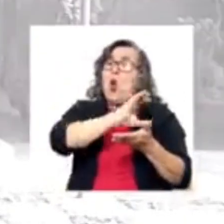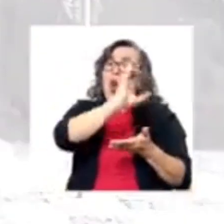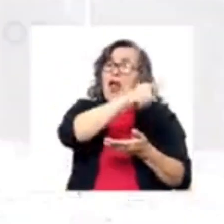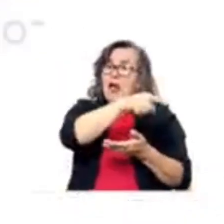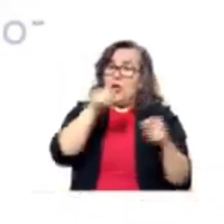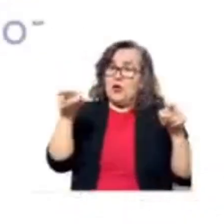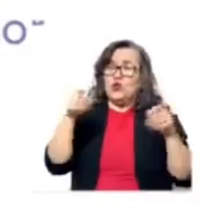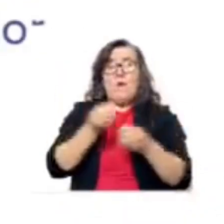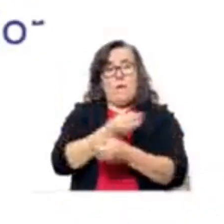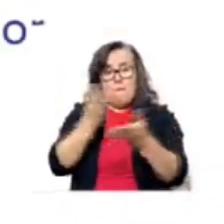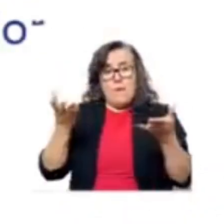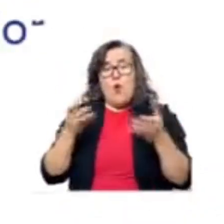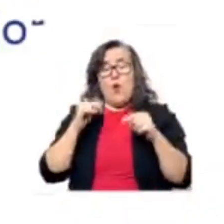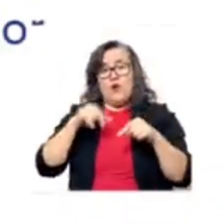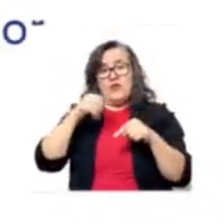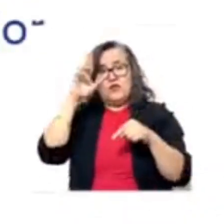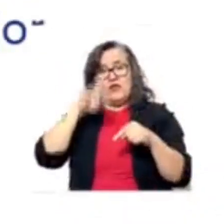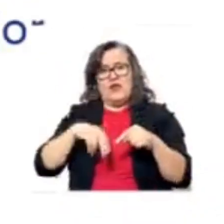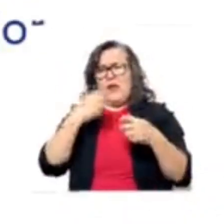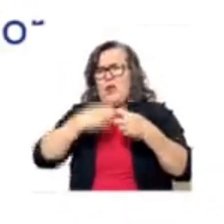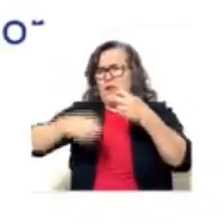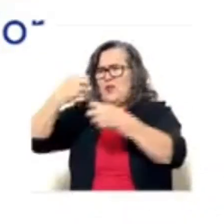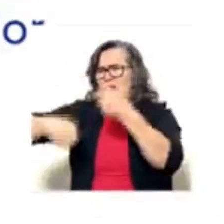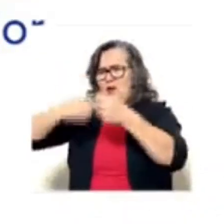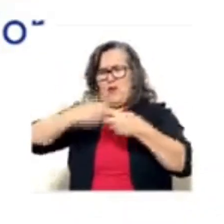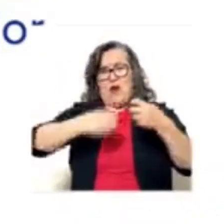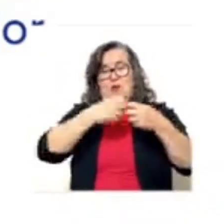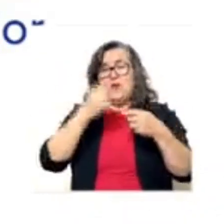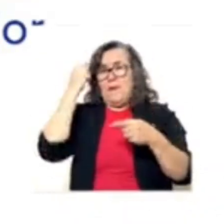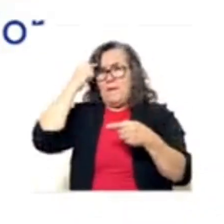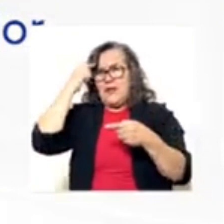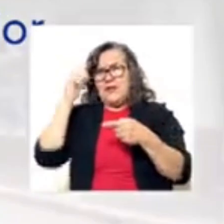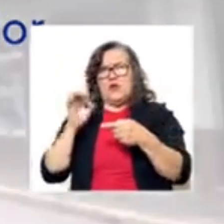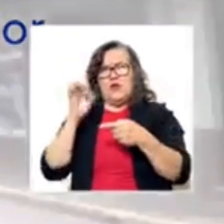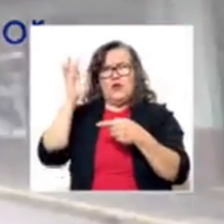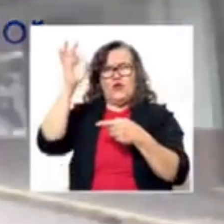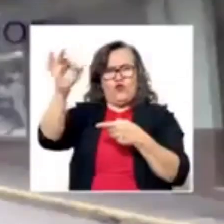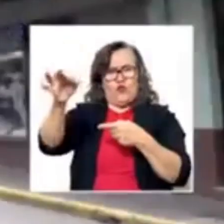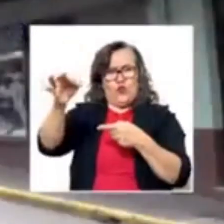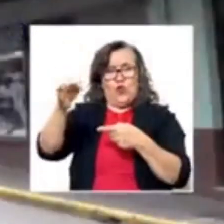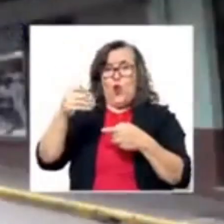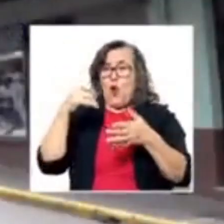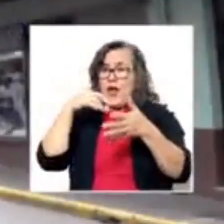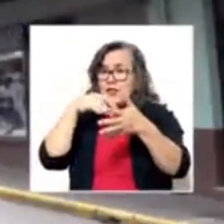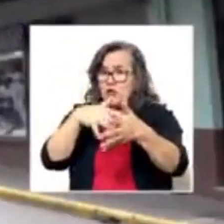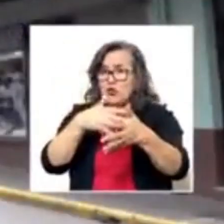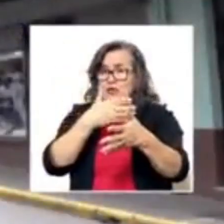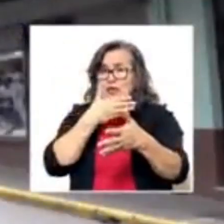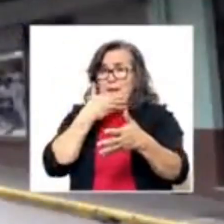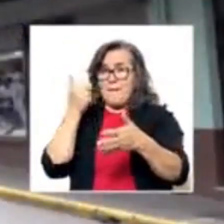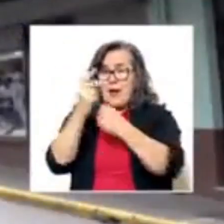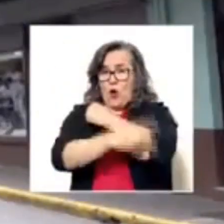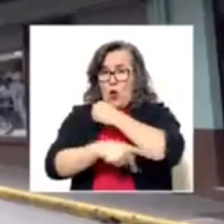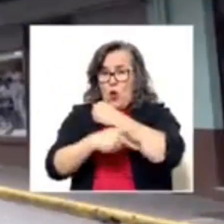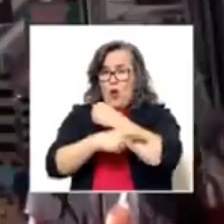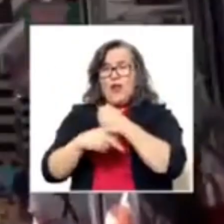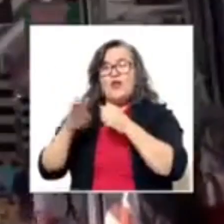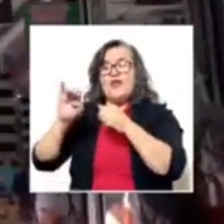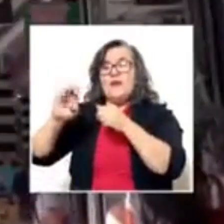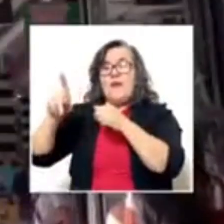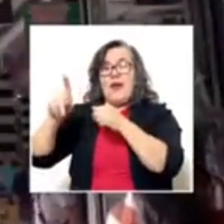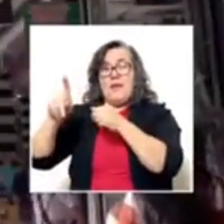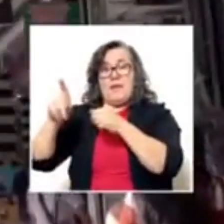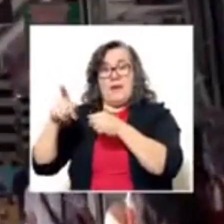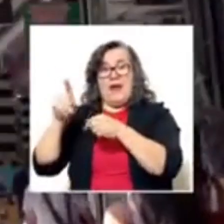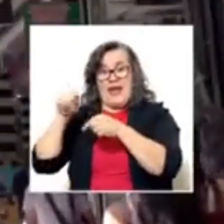país. Pensando en que la próxima generación estudie en un país mejor, el MEP pasará operaciones de sus